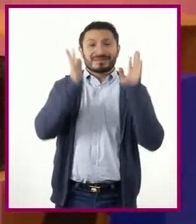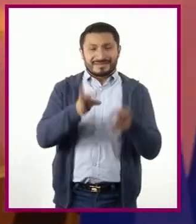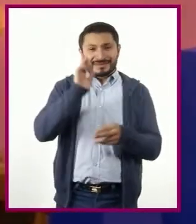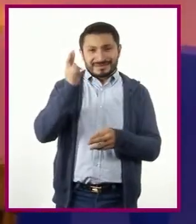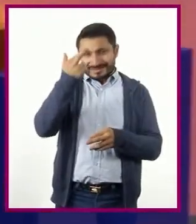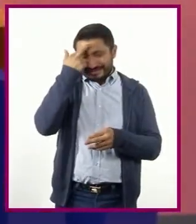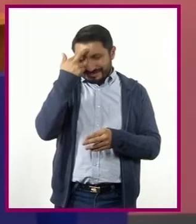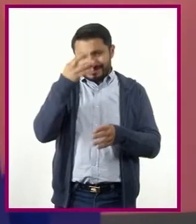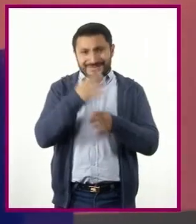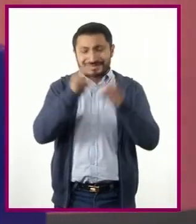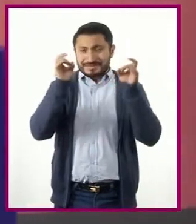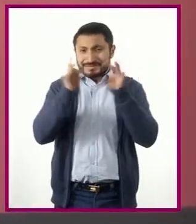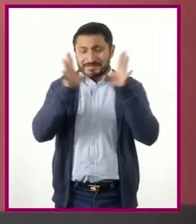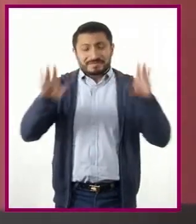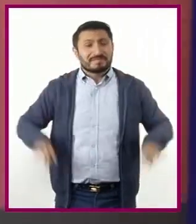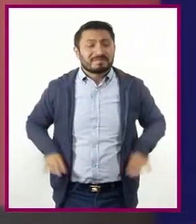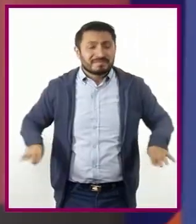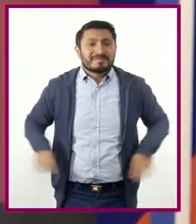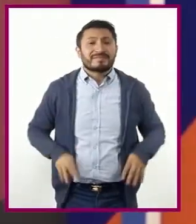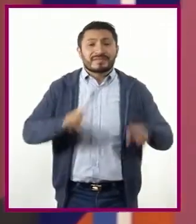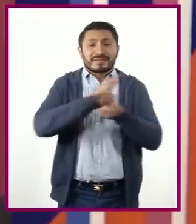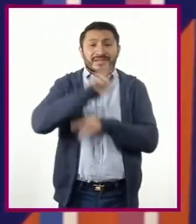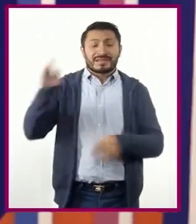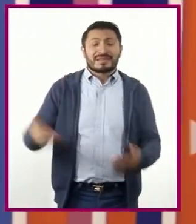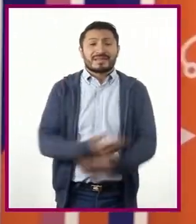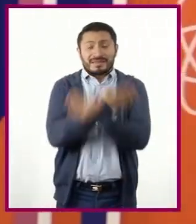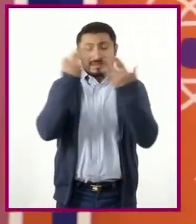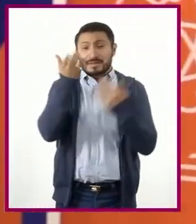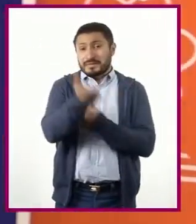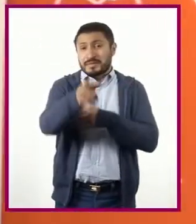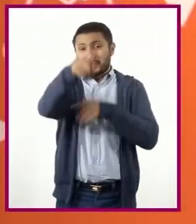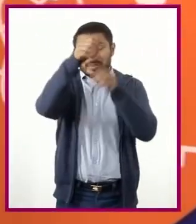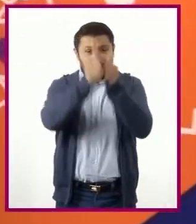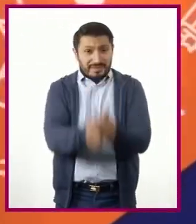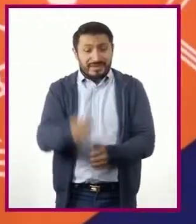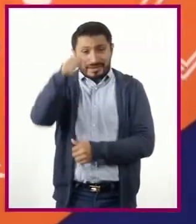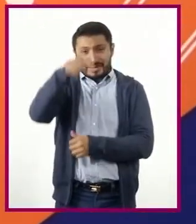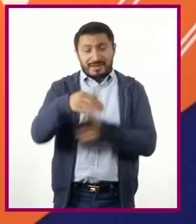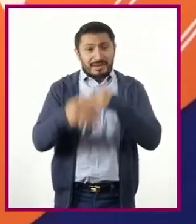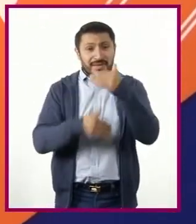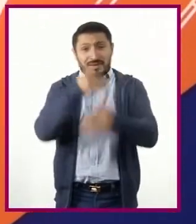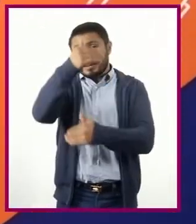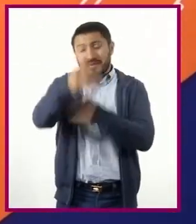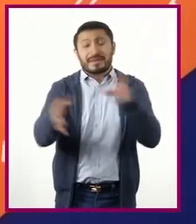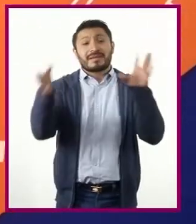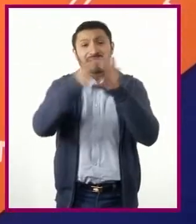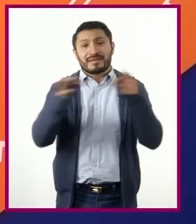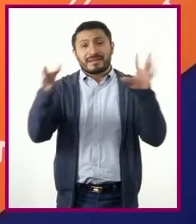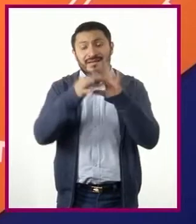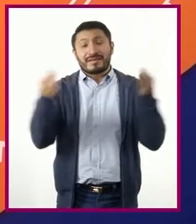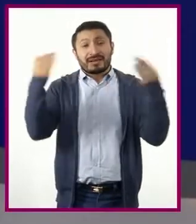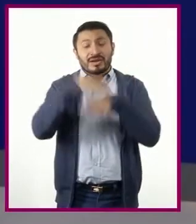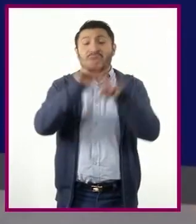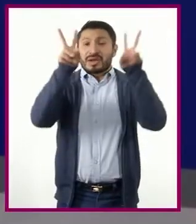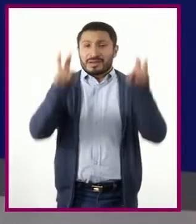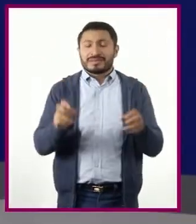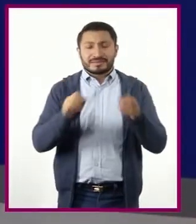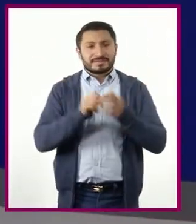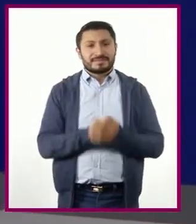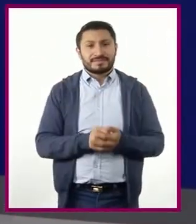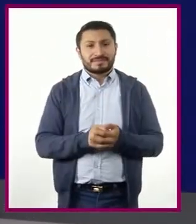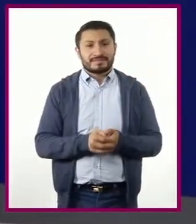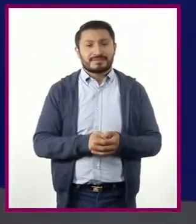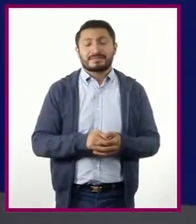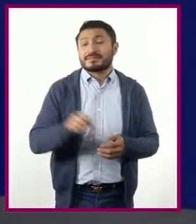recordaron aspectos del Renacimiento. Te pido que te quedes con nosotros para que más adelante nos platiques más sobre el tema. Además